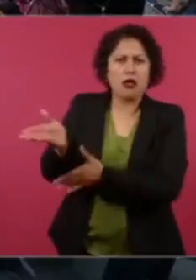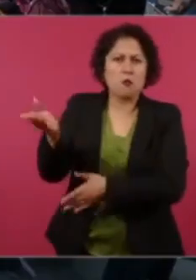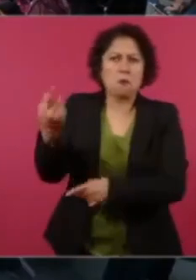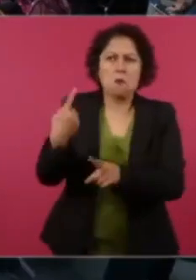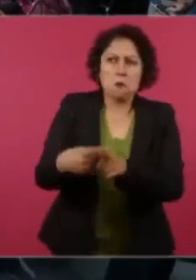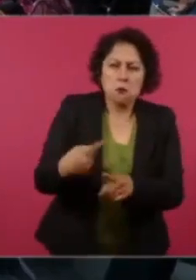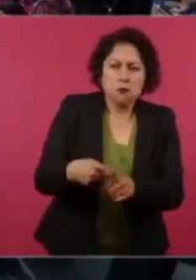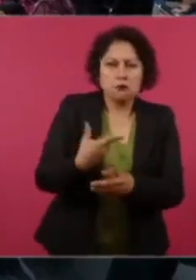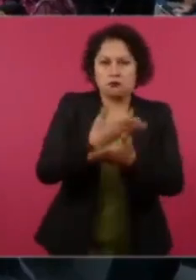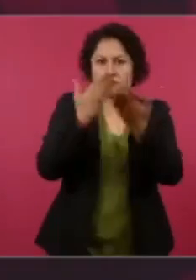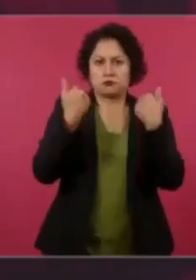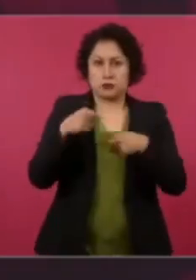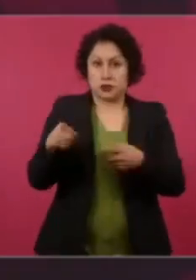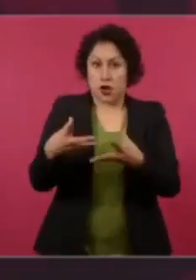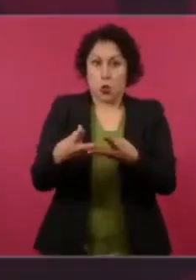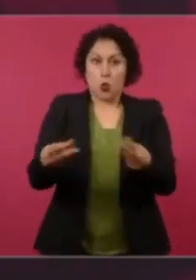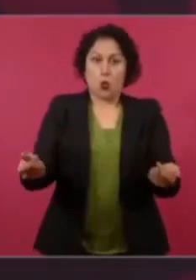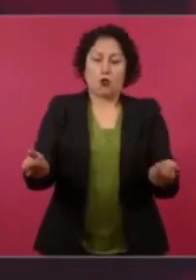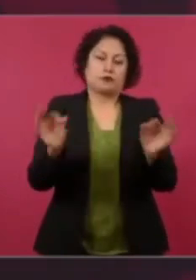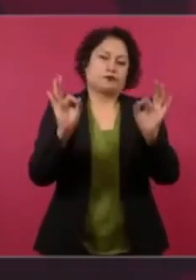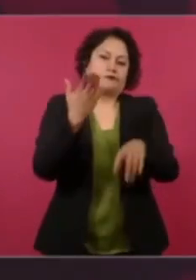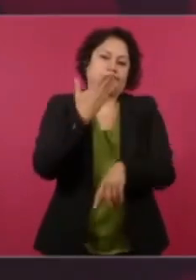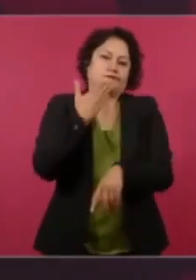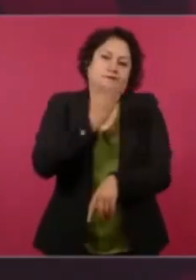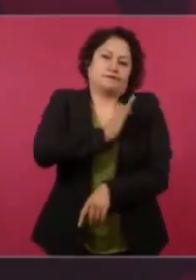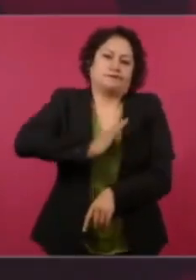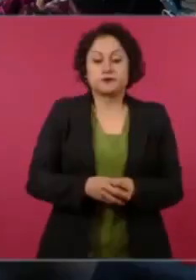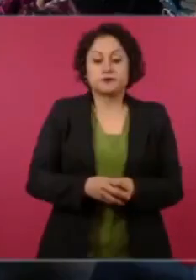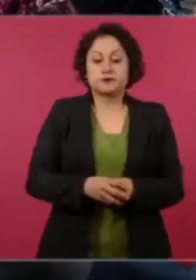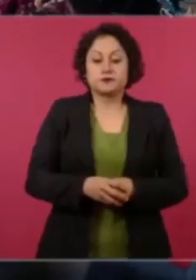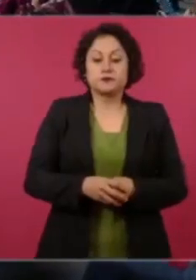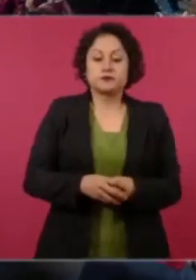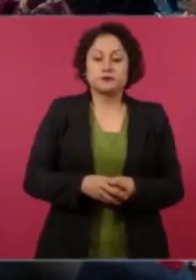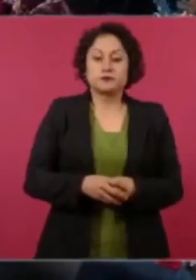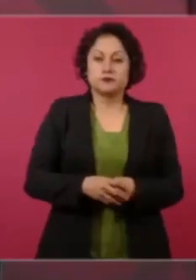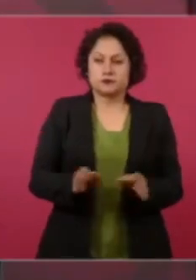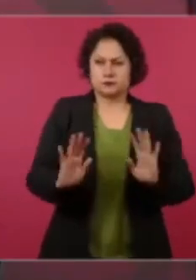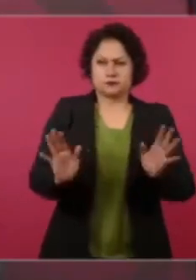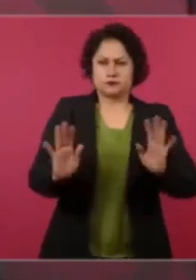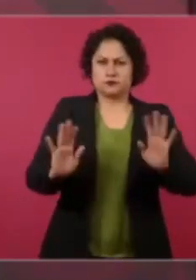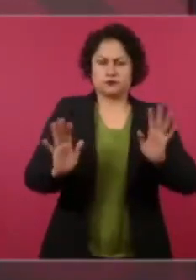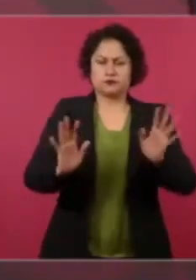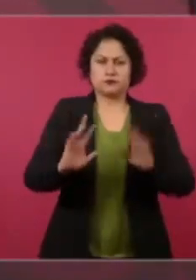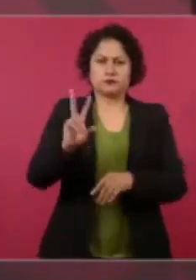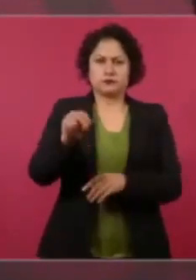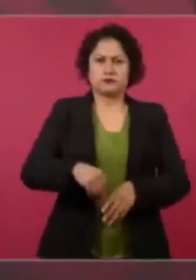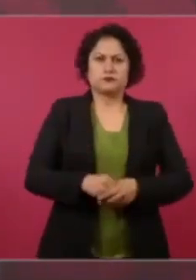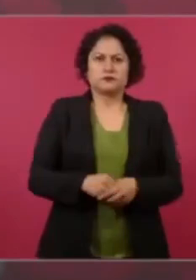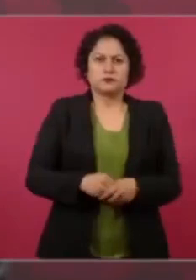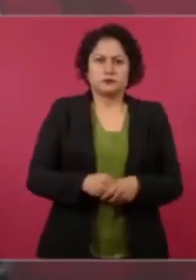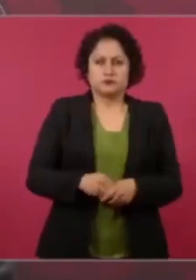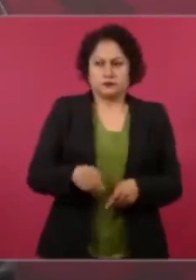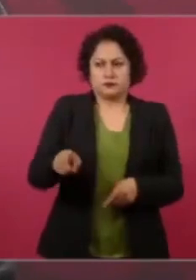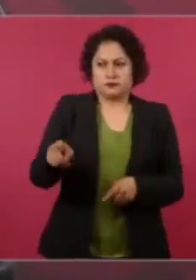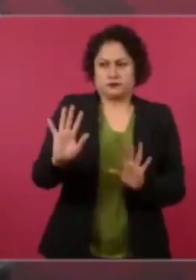Presidente, pero si ya se resolvió, qué bueno, felicidades. ¿mantendrá el juicio político? No, no, no, no, no, no, no. Si ya se